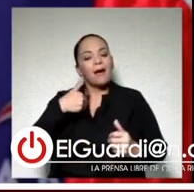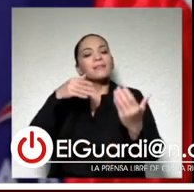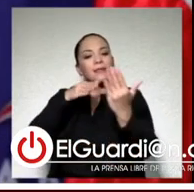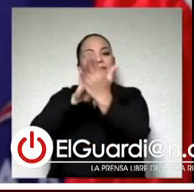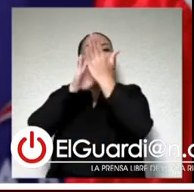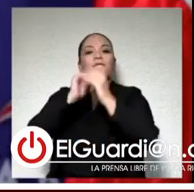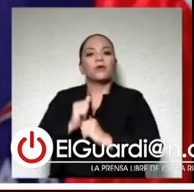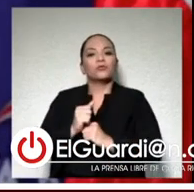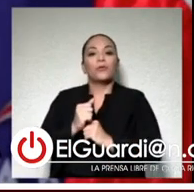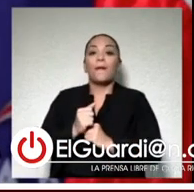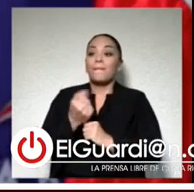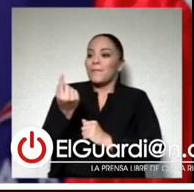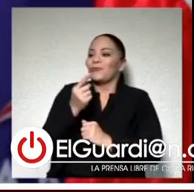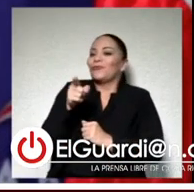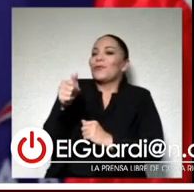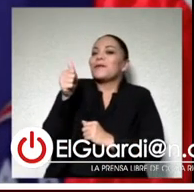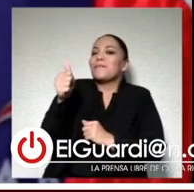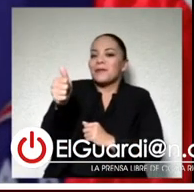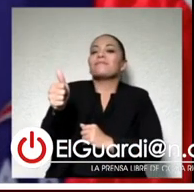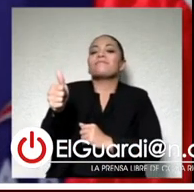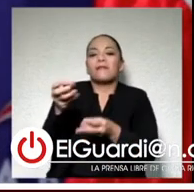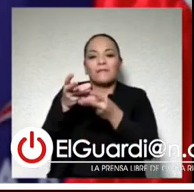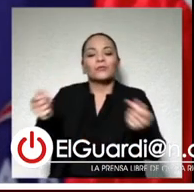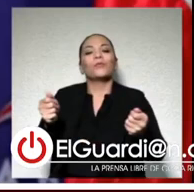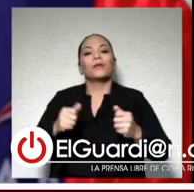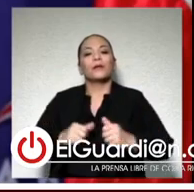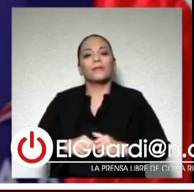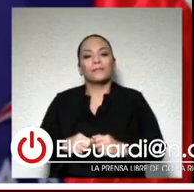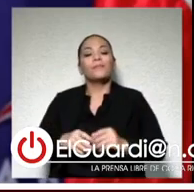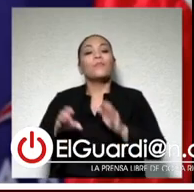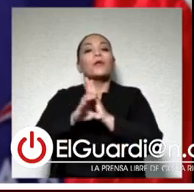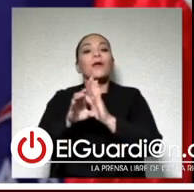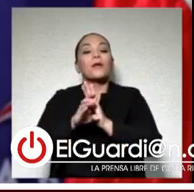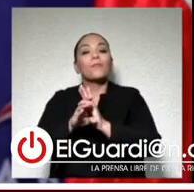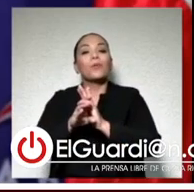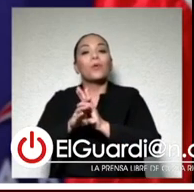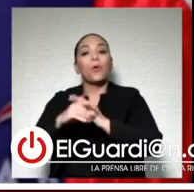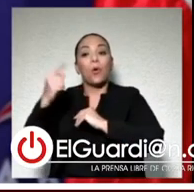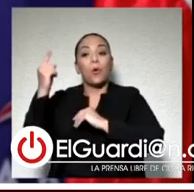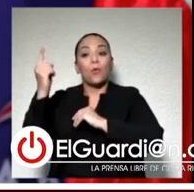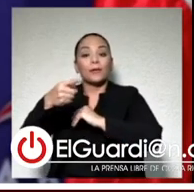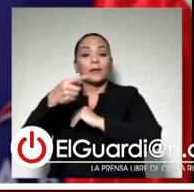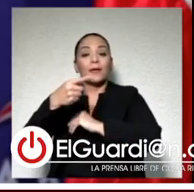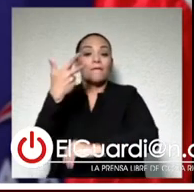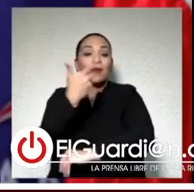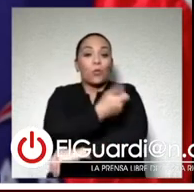va a poder resolver, como quitar la obligatoriedad de la vacuna